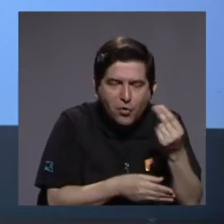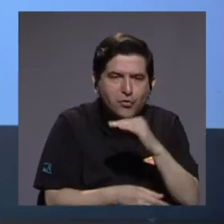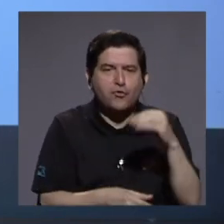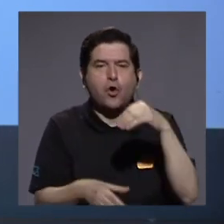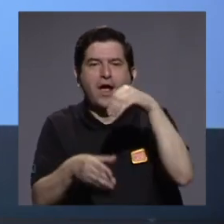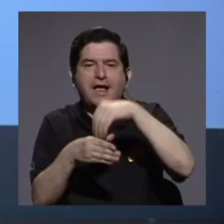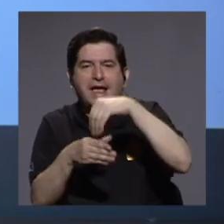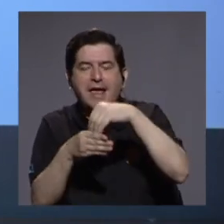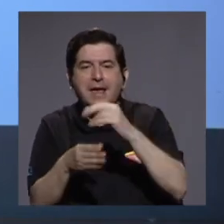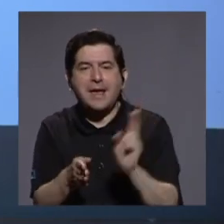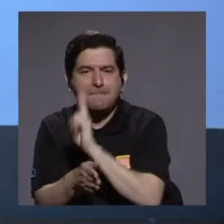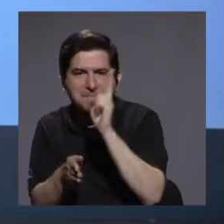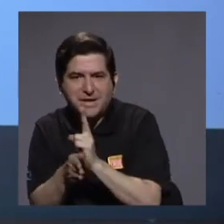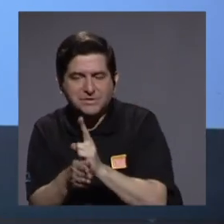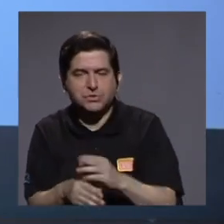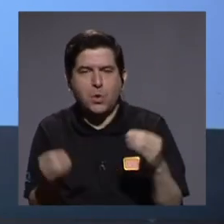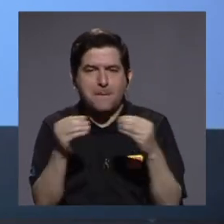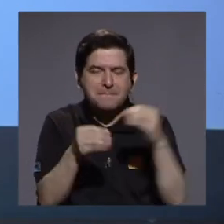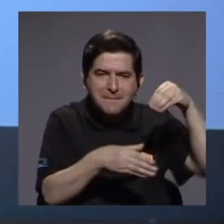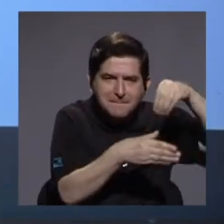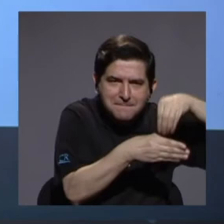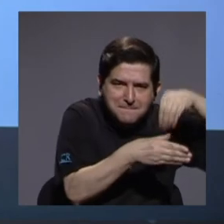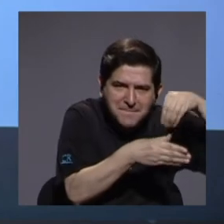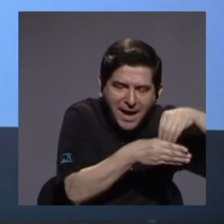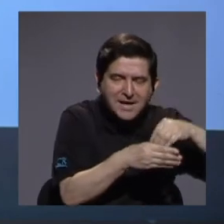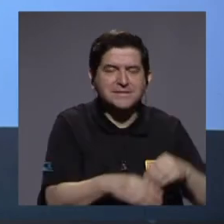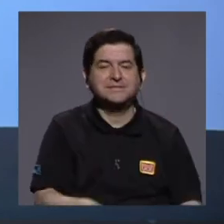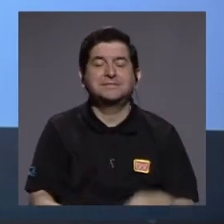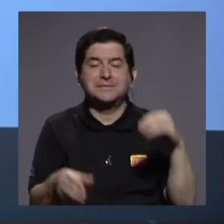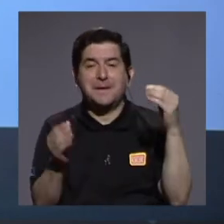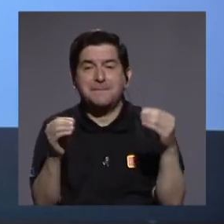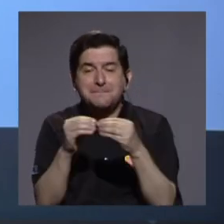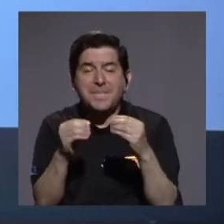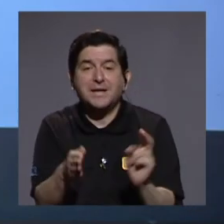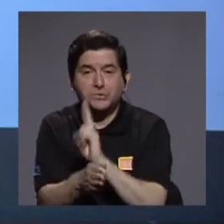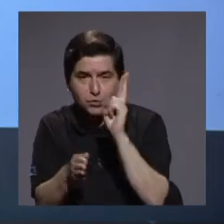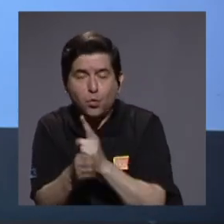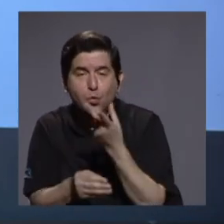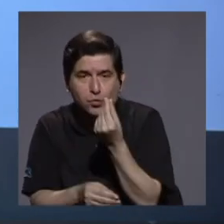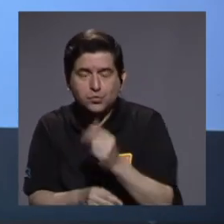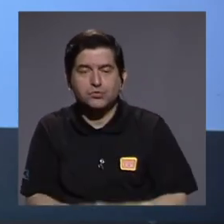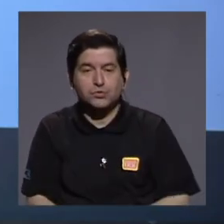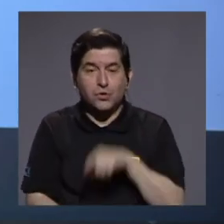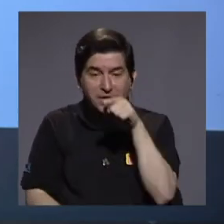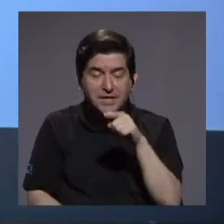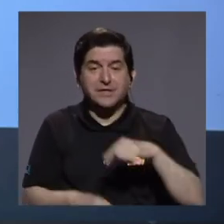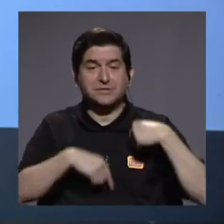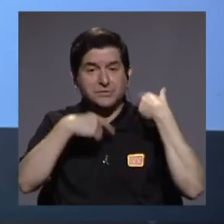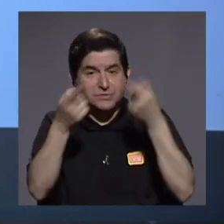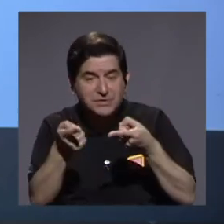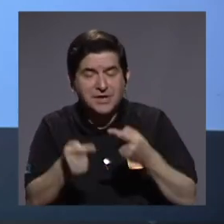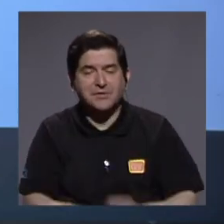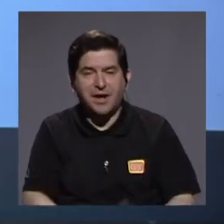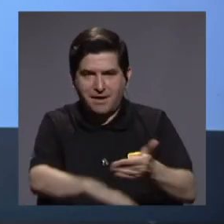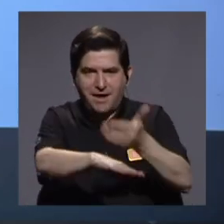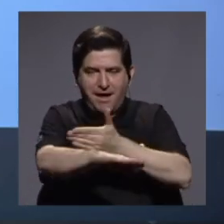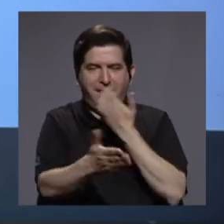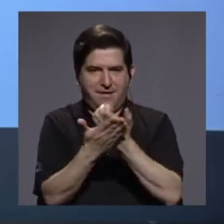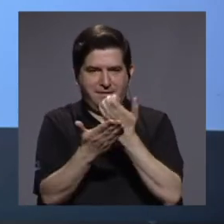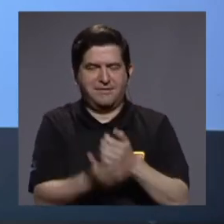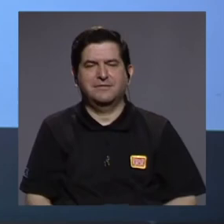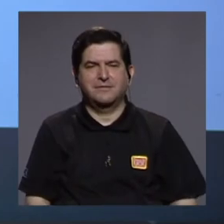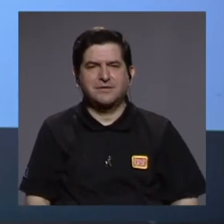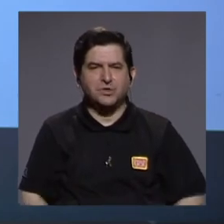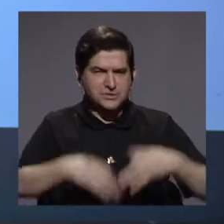lo que quiero decir es que más ahorros conduce a más inversión y más inversión conduce a mayor crecimiento entonces las medidas